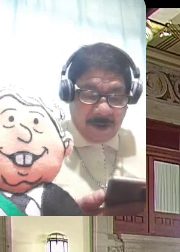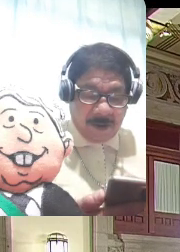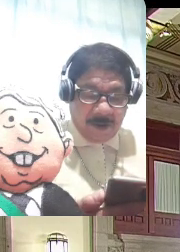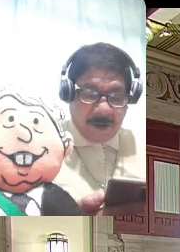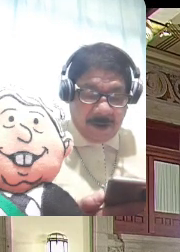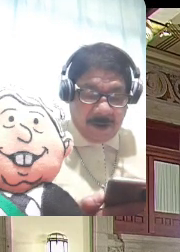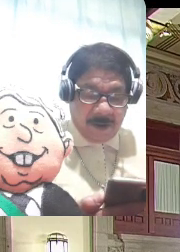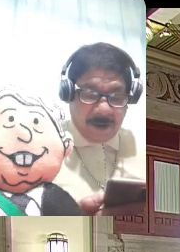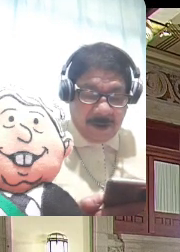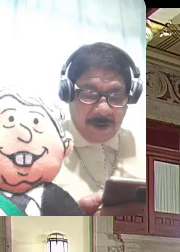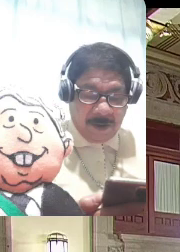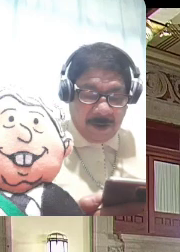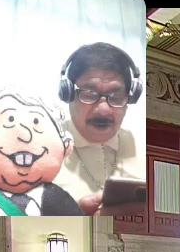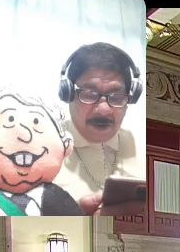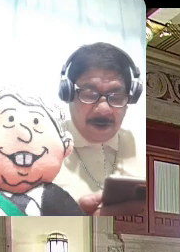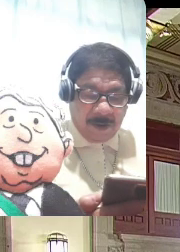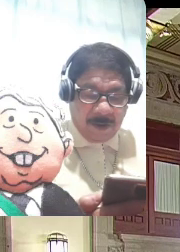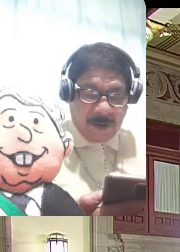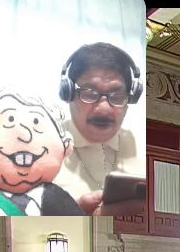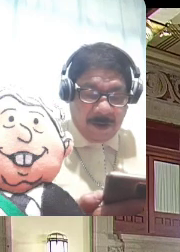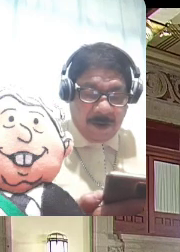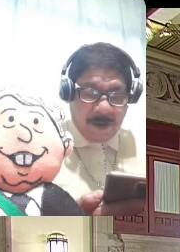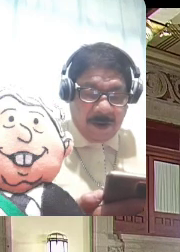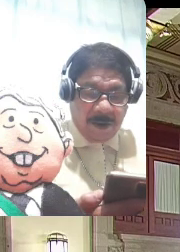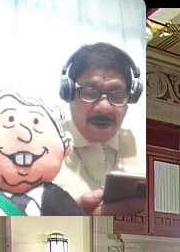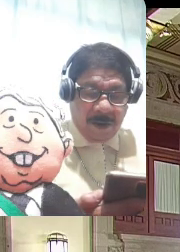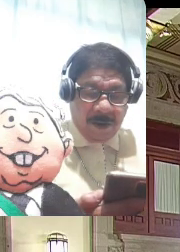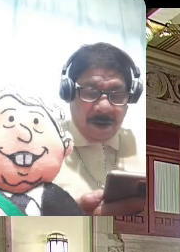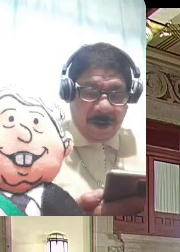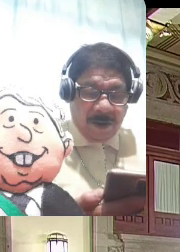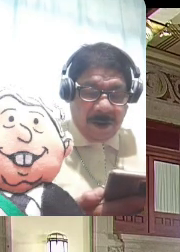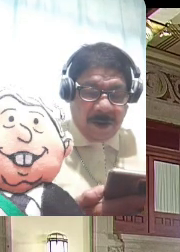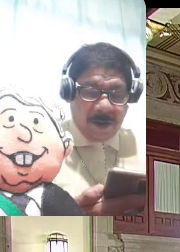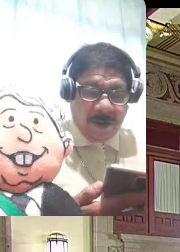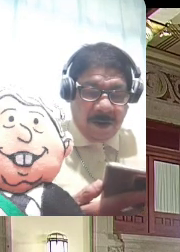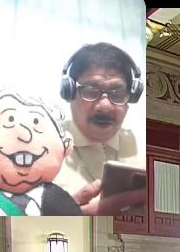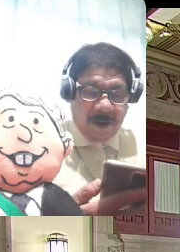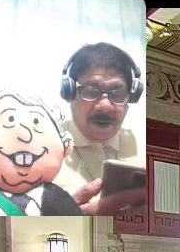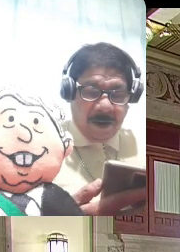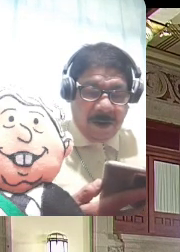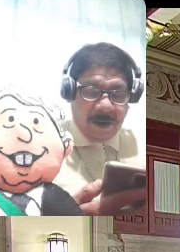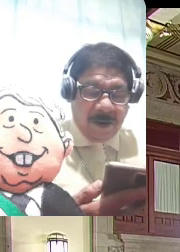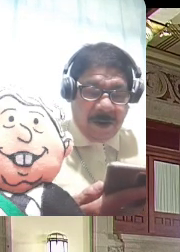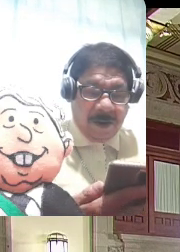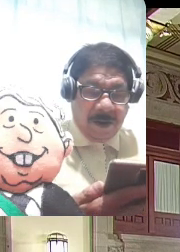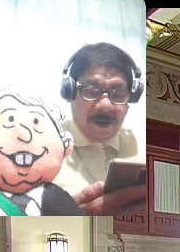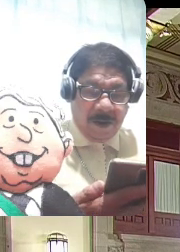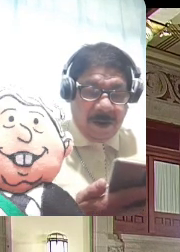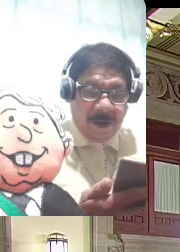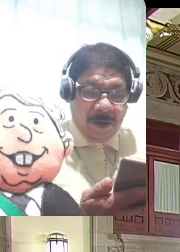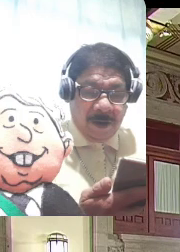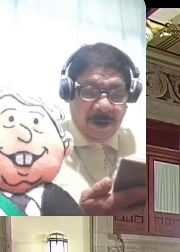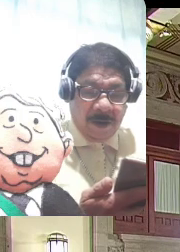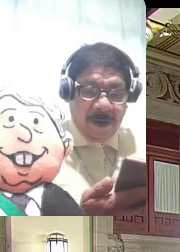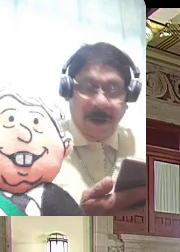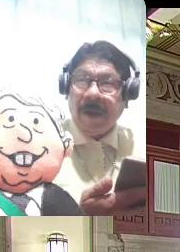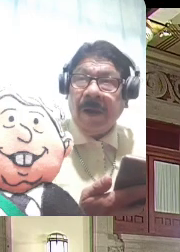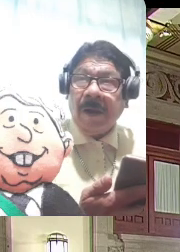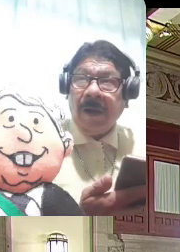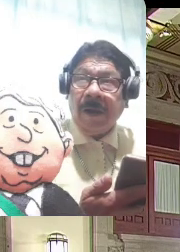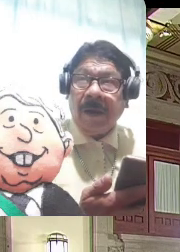ahora el ingeniero Germán, y luego ya nos vamos con preguntas